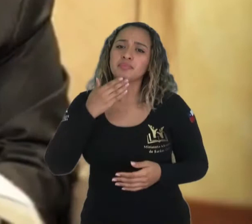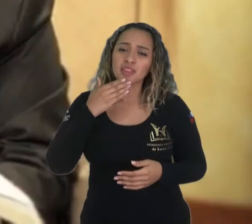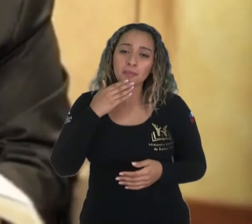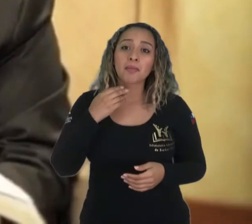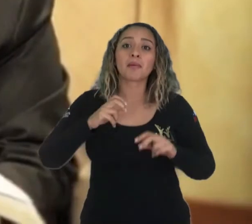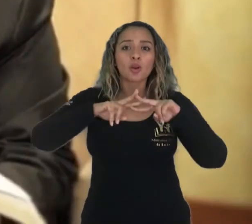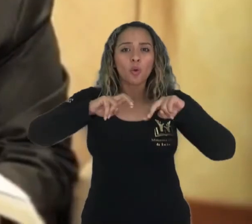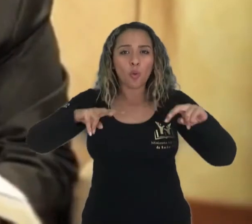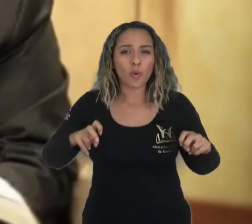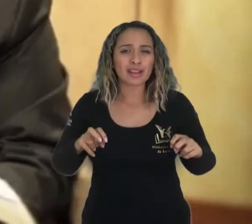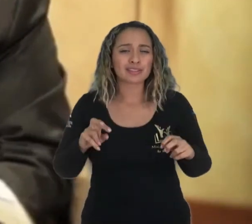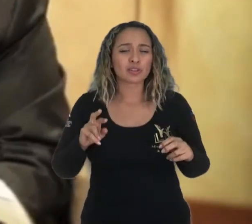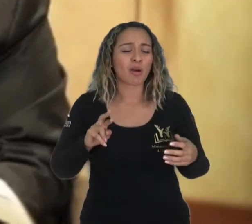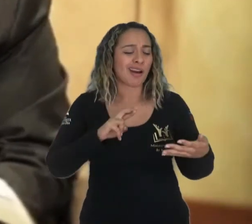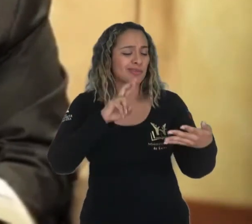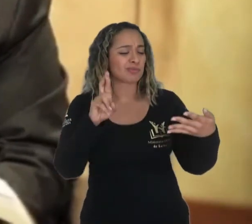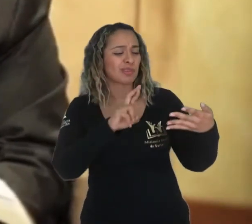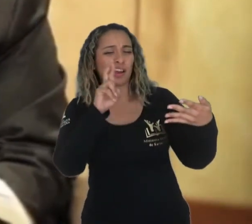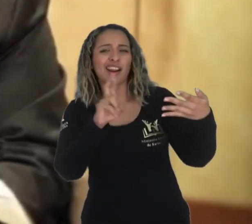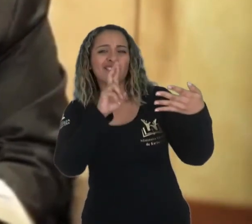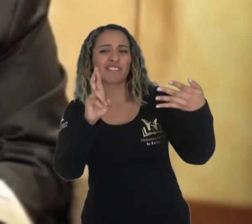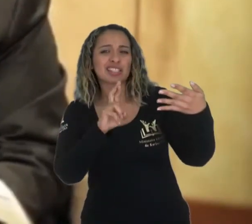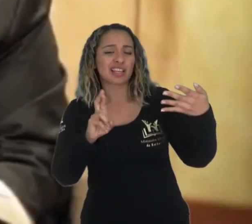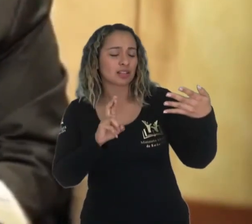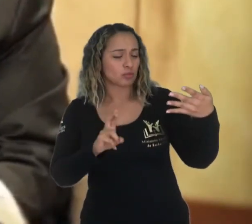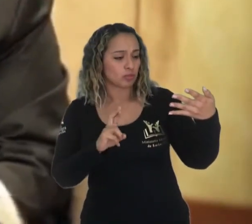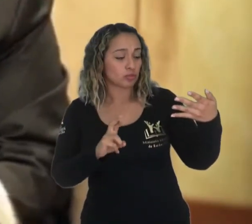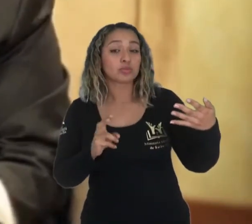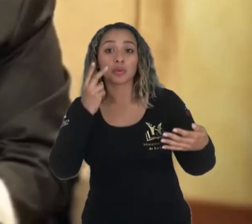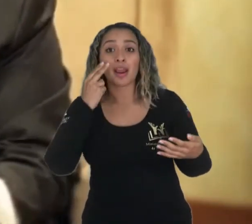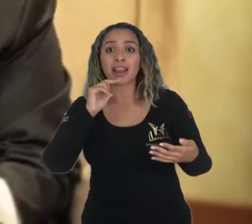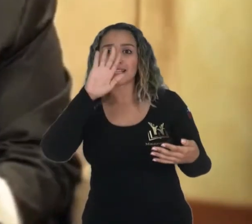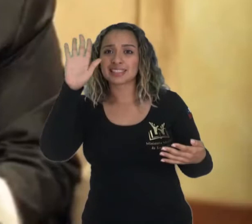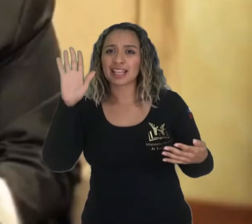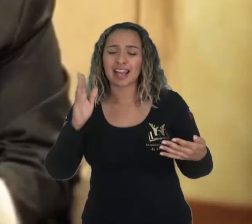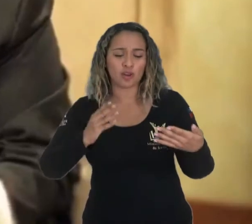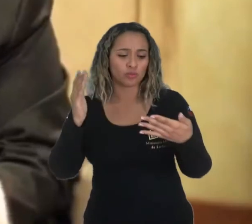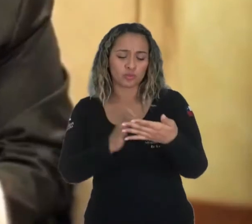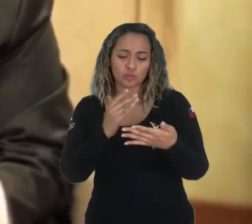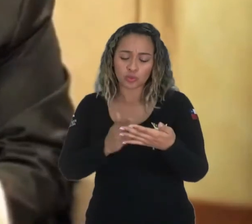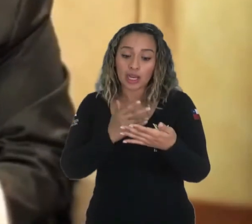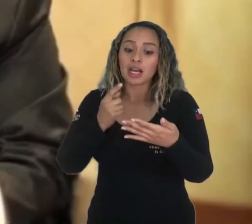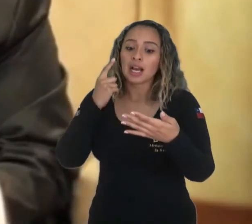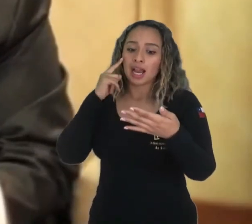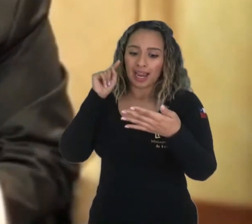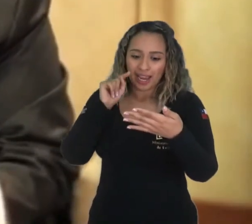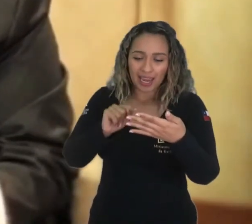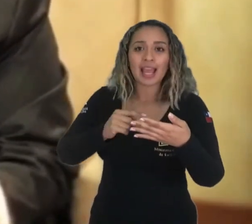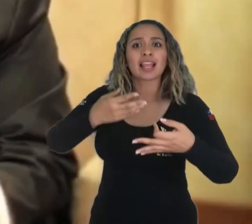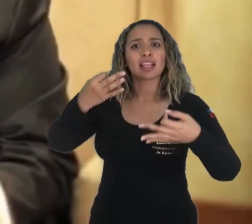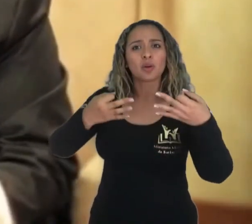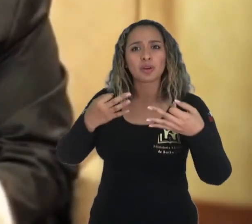menciona en Apocalipsis 20 que los redimidos en el cielo revisarán los casos juzgados Porque